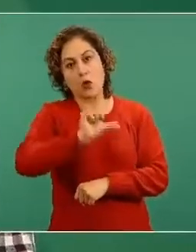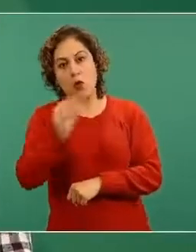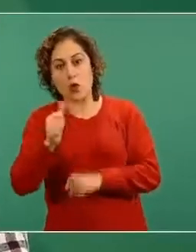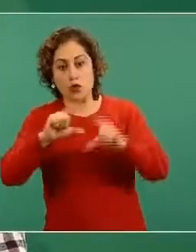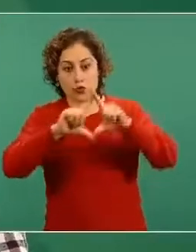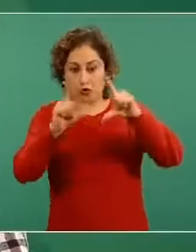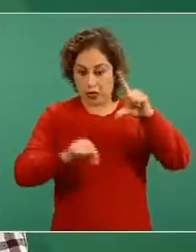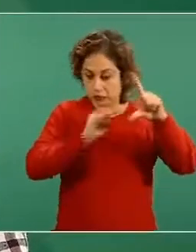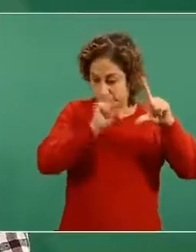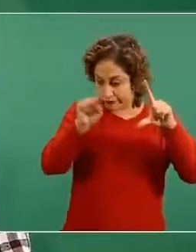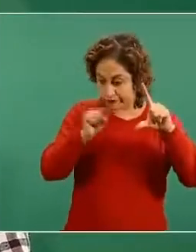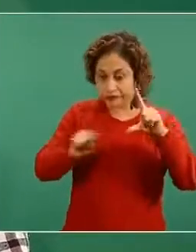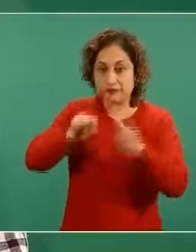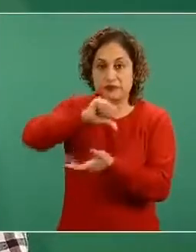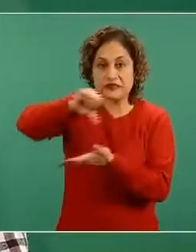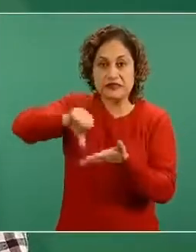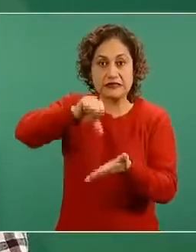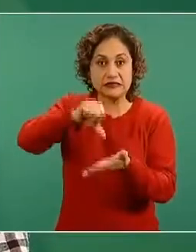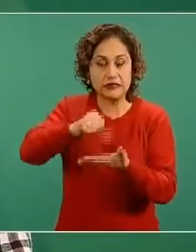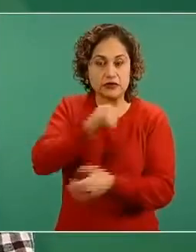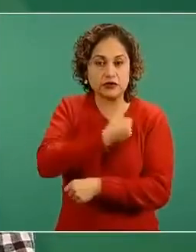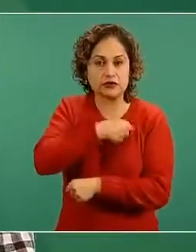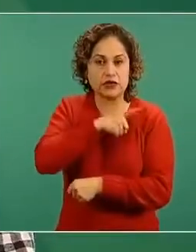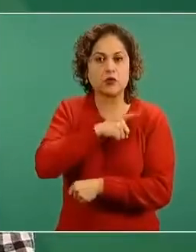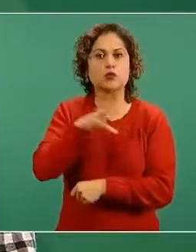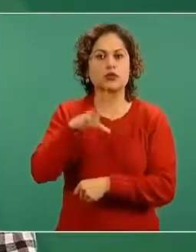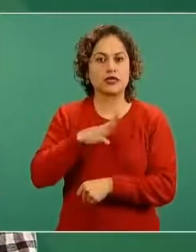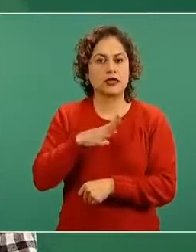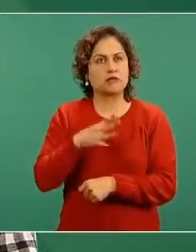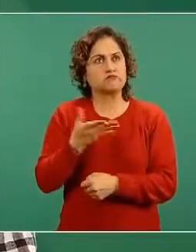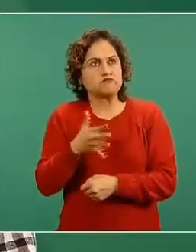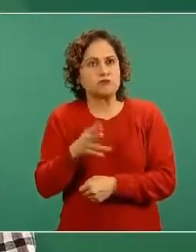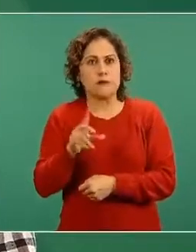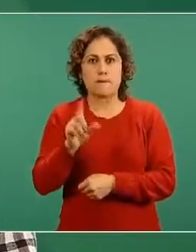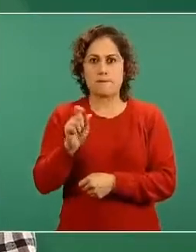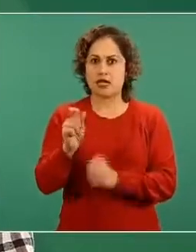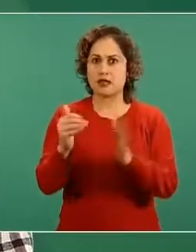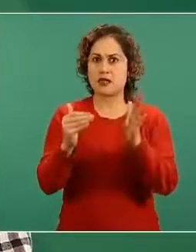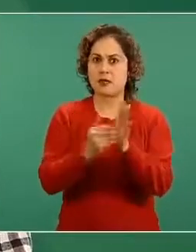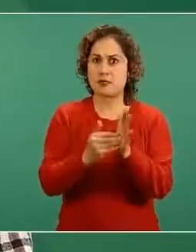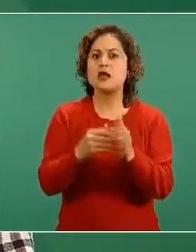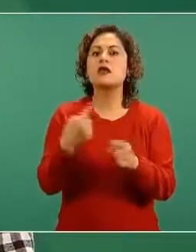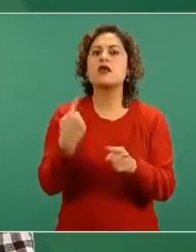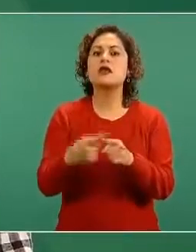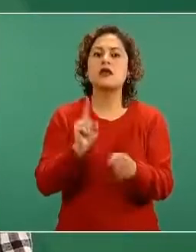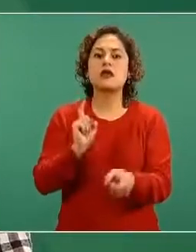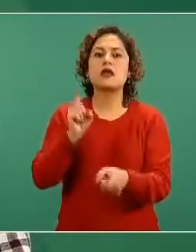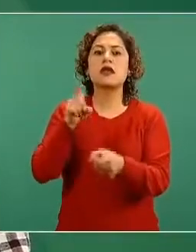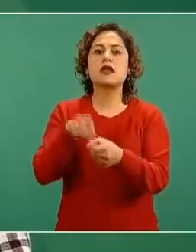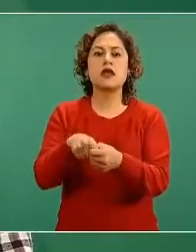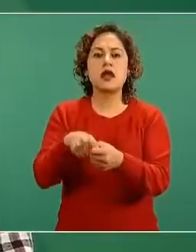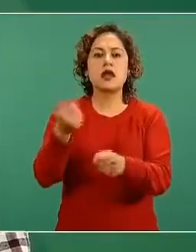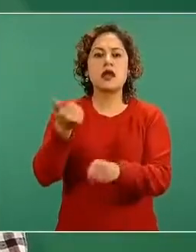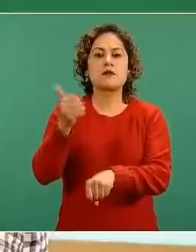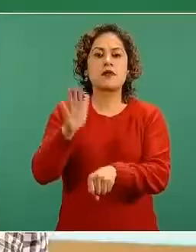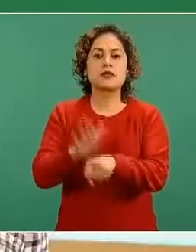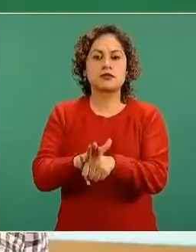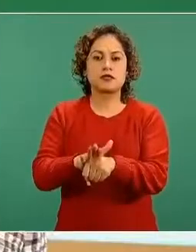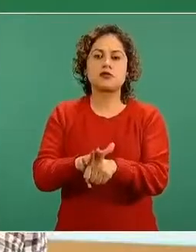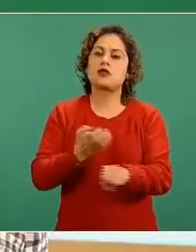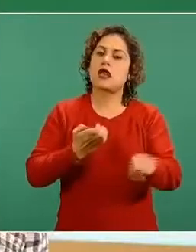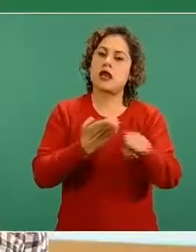territorio nacional, que son cerca de 20,000, son propiedad y están bajo la administración de los